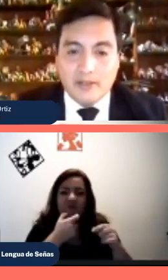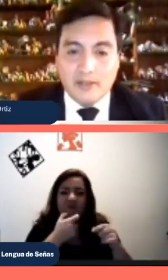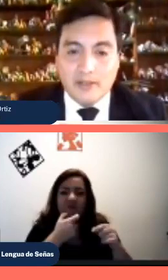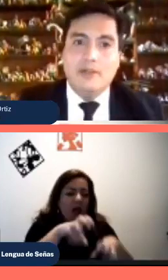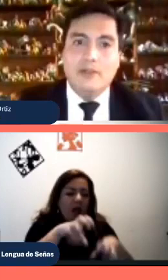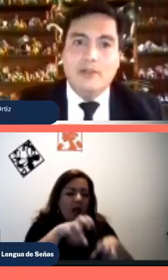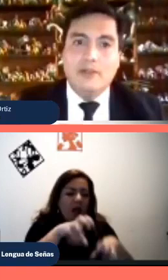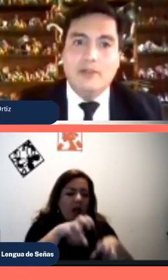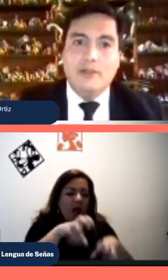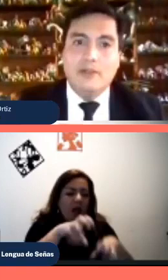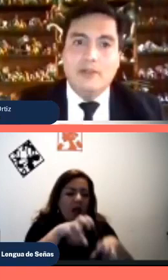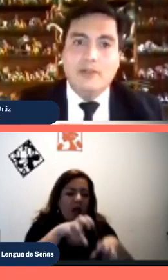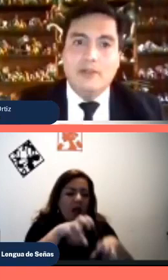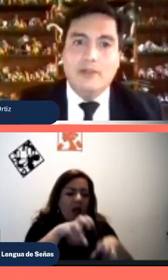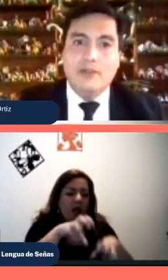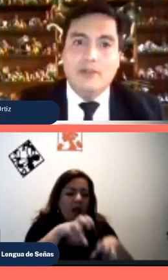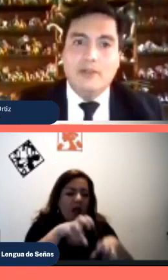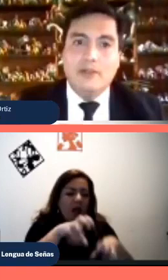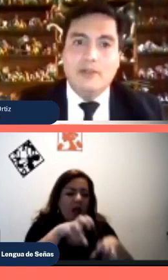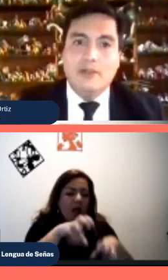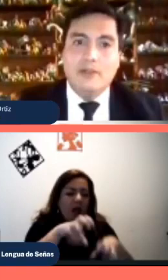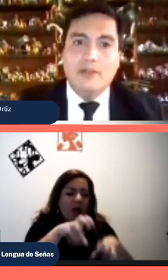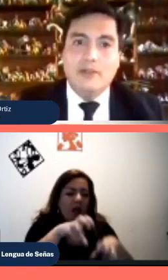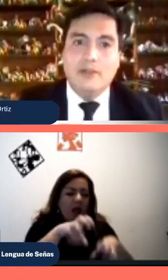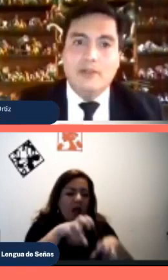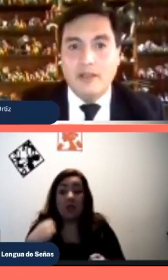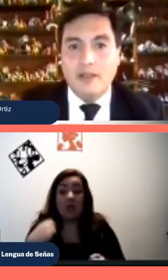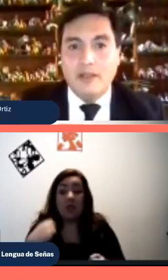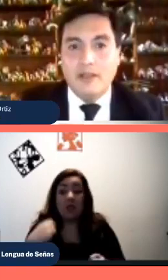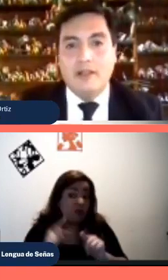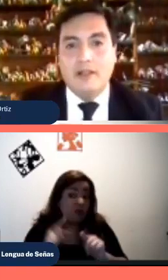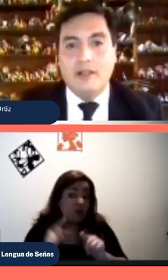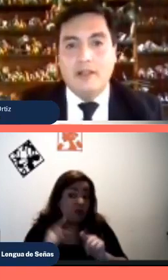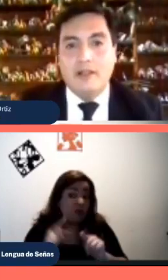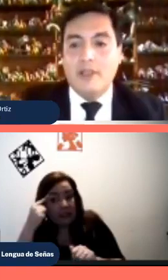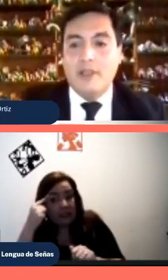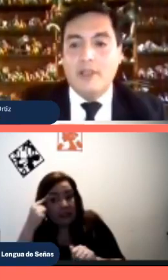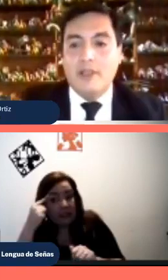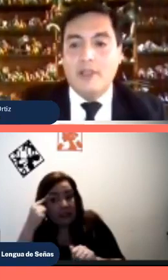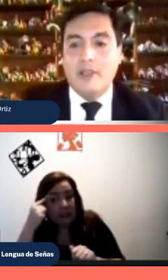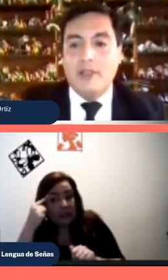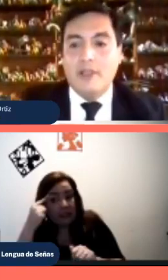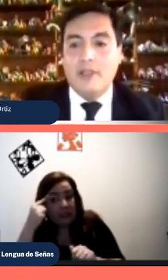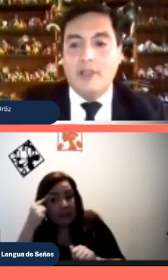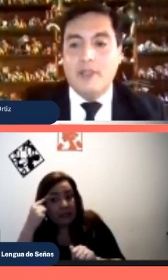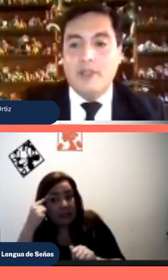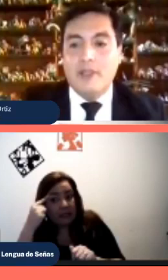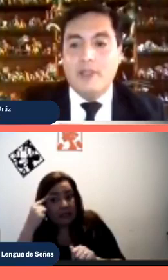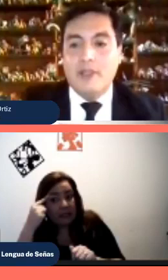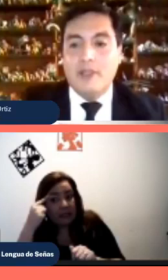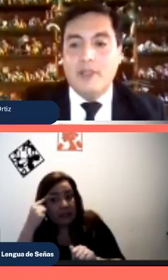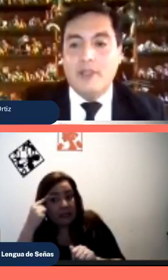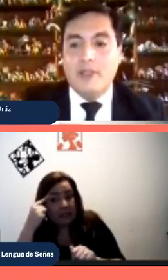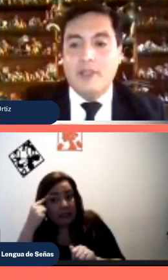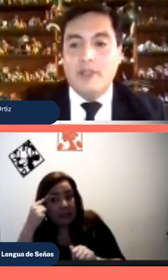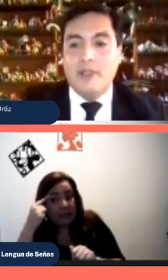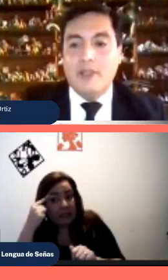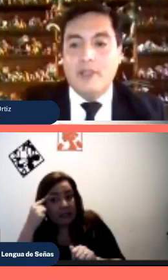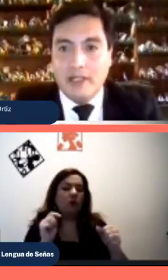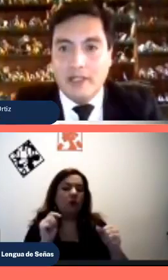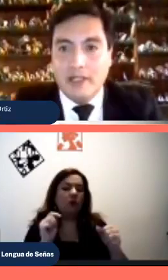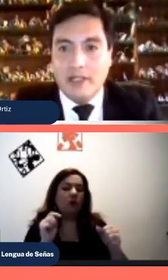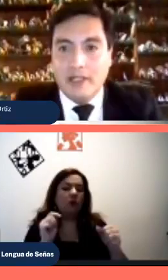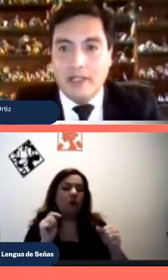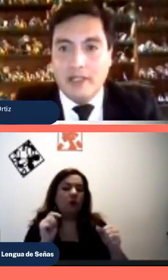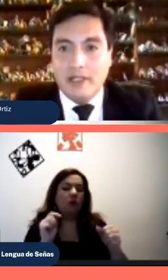esto, hay algunas personas que se aventuran y señalan, atribuyen los restos a un grupo específico, a un género específico que es